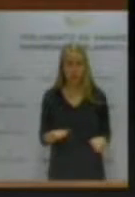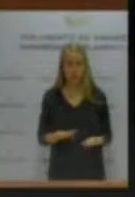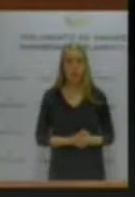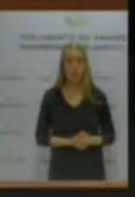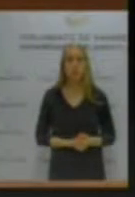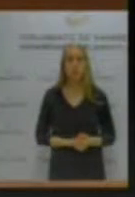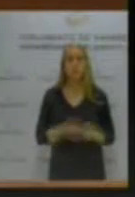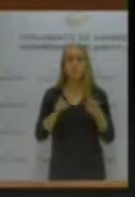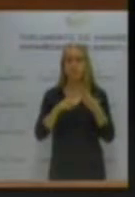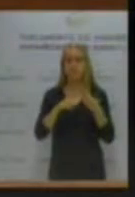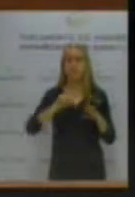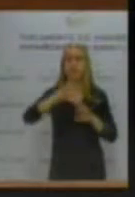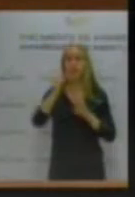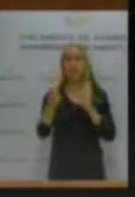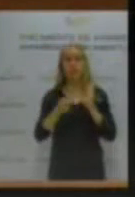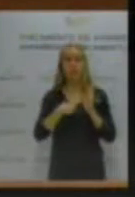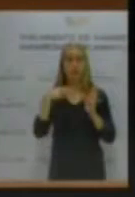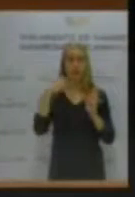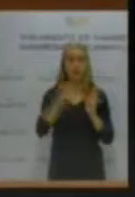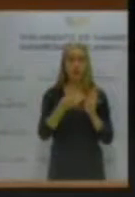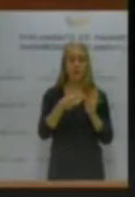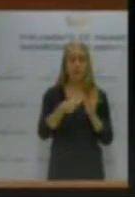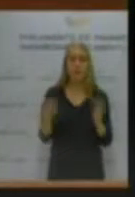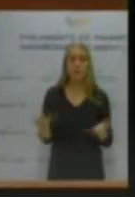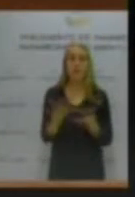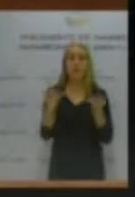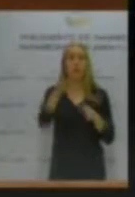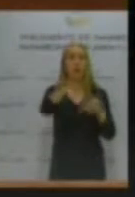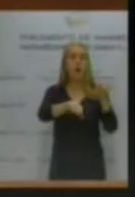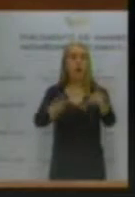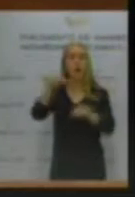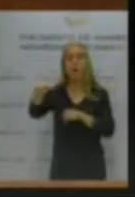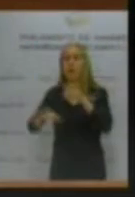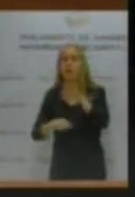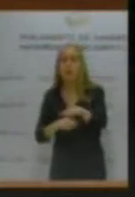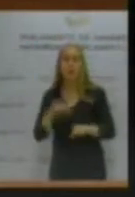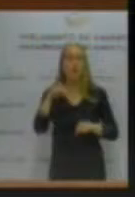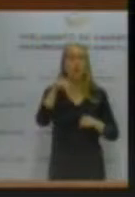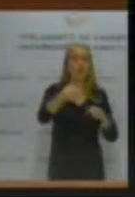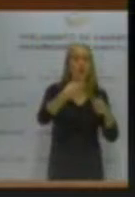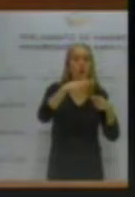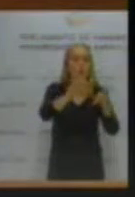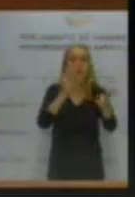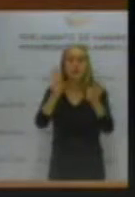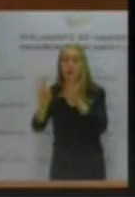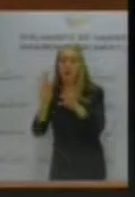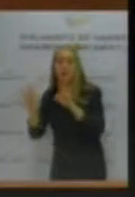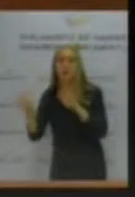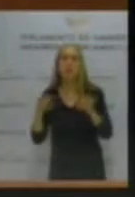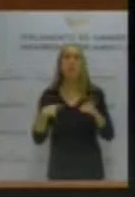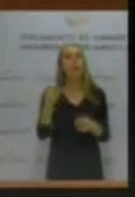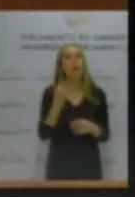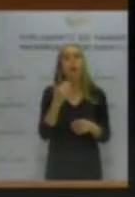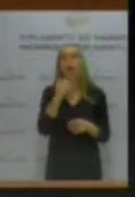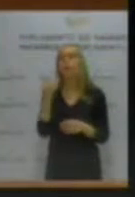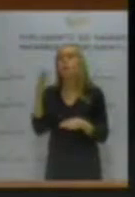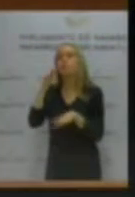ley debía de incentivar la recogida selectiva, bonificar o penalizar en función del contenido de impropios